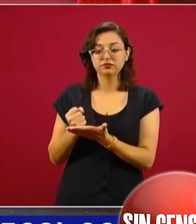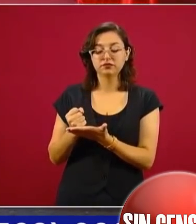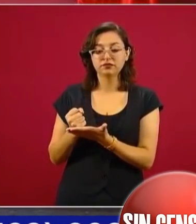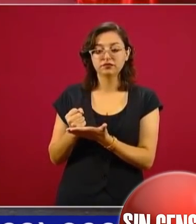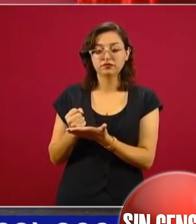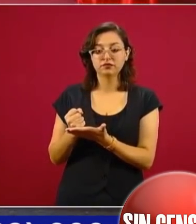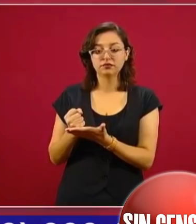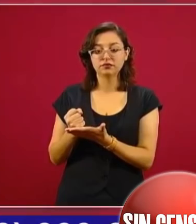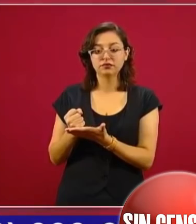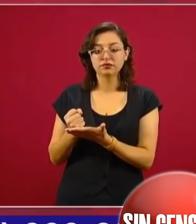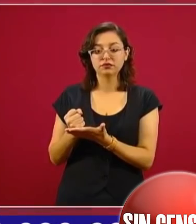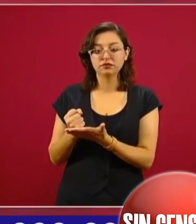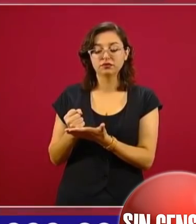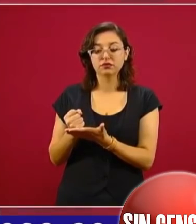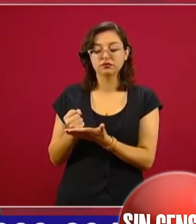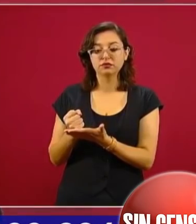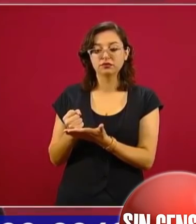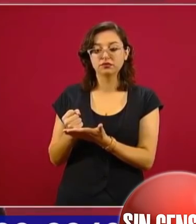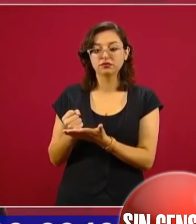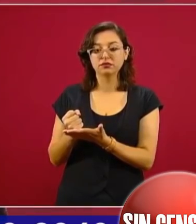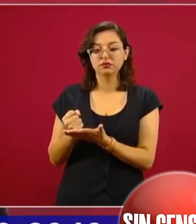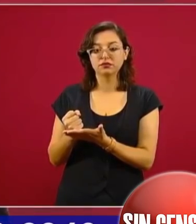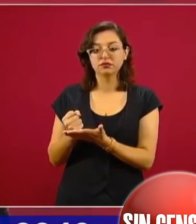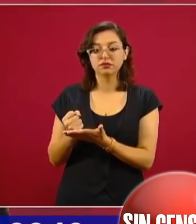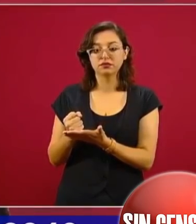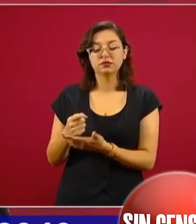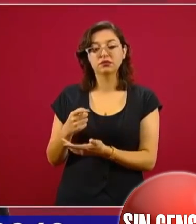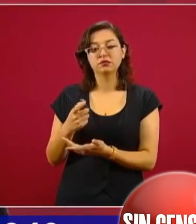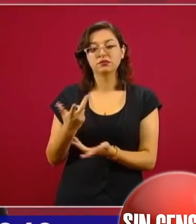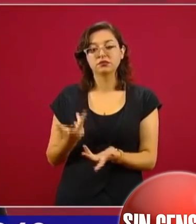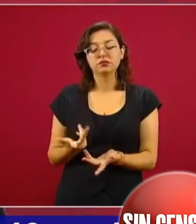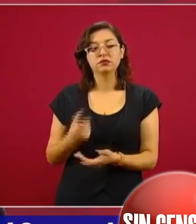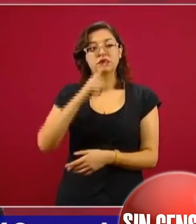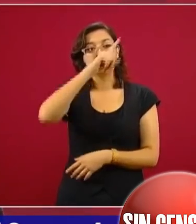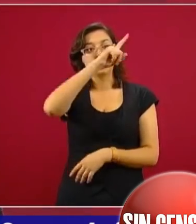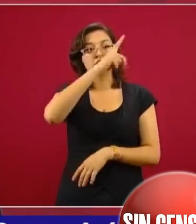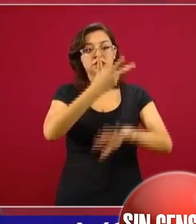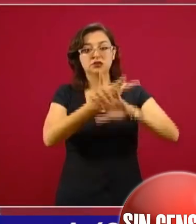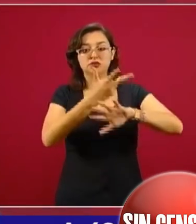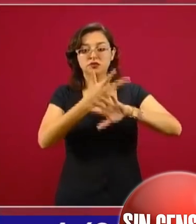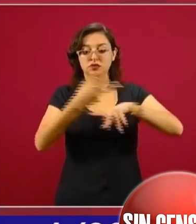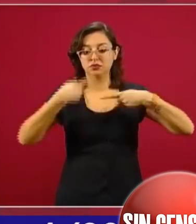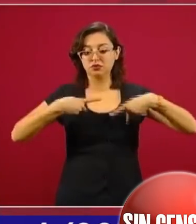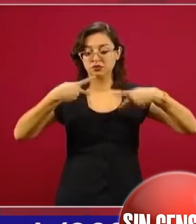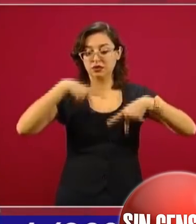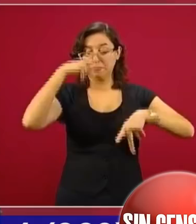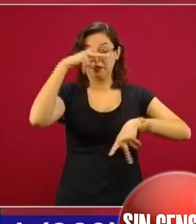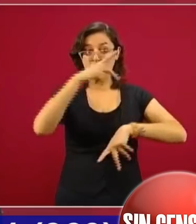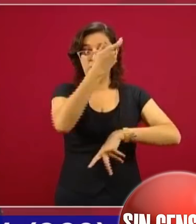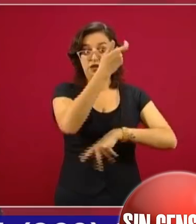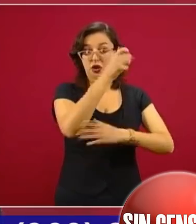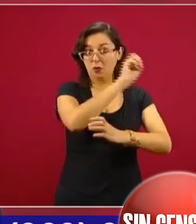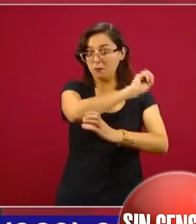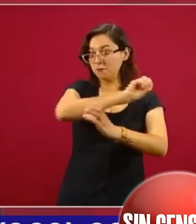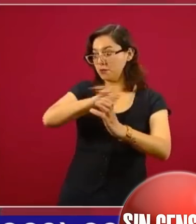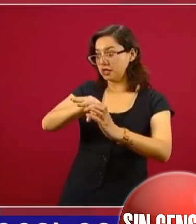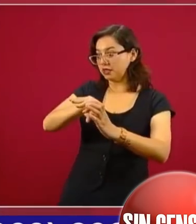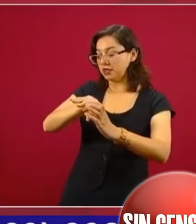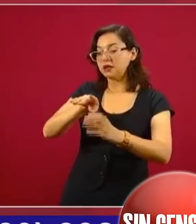los mexicanos residentes en Estados Unidos mandaron a México en remesas. Facebook